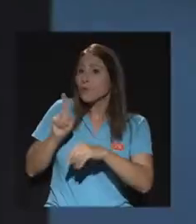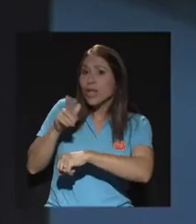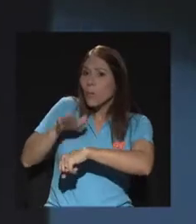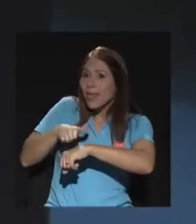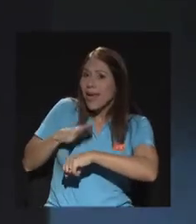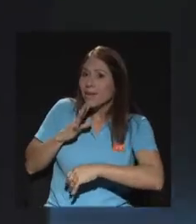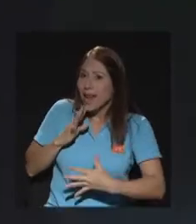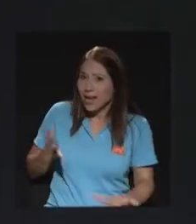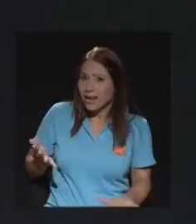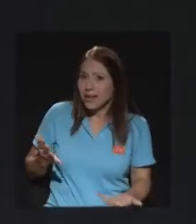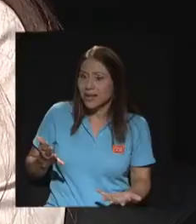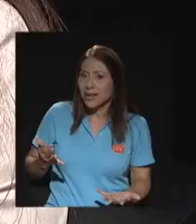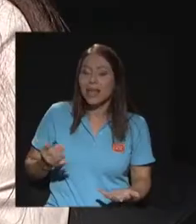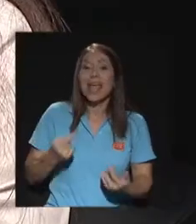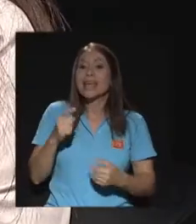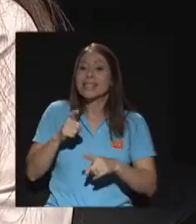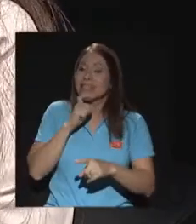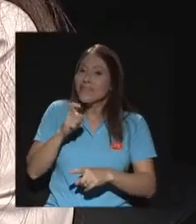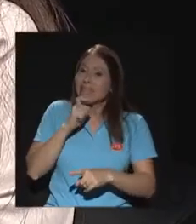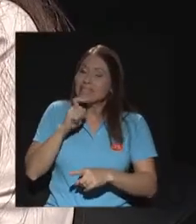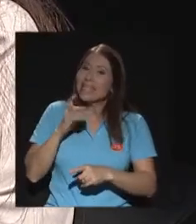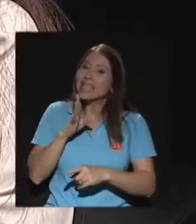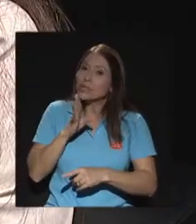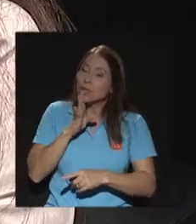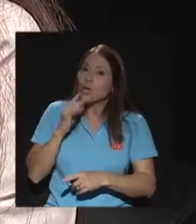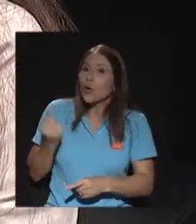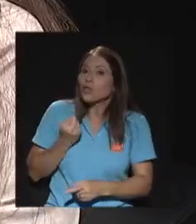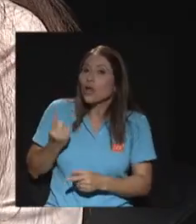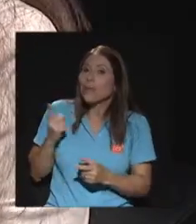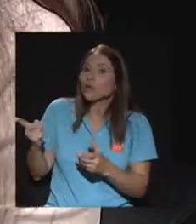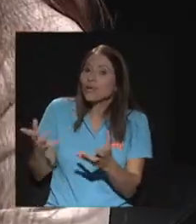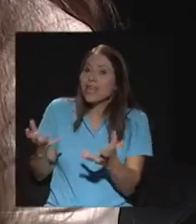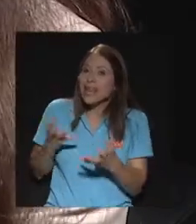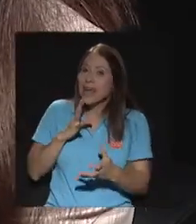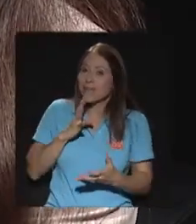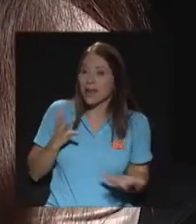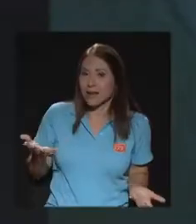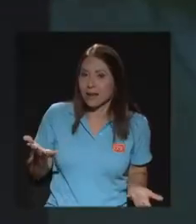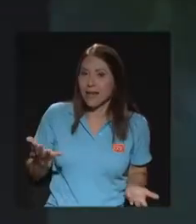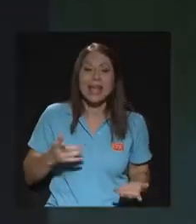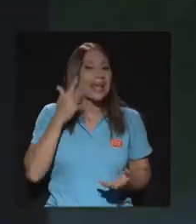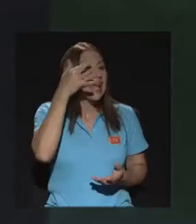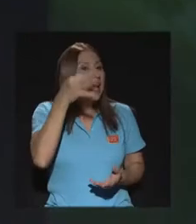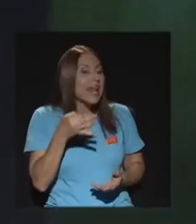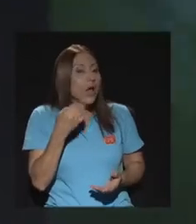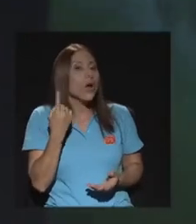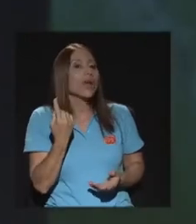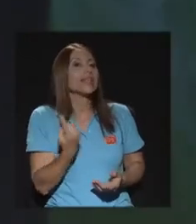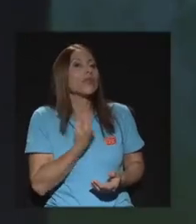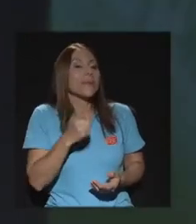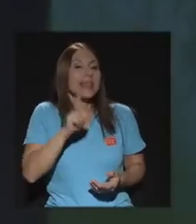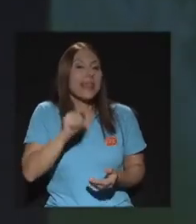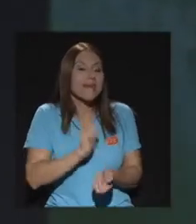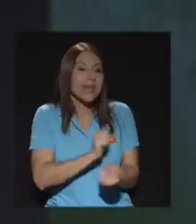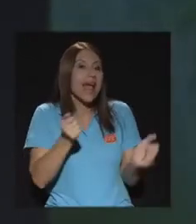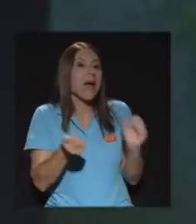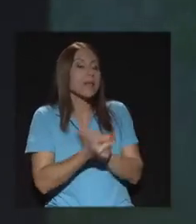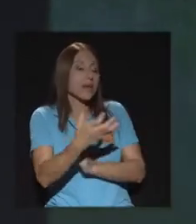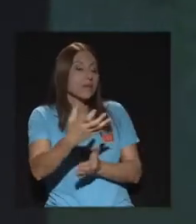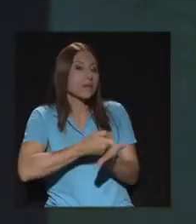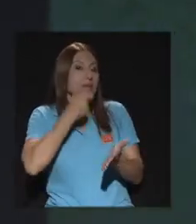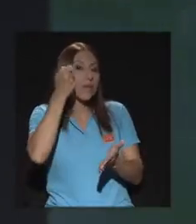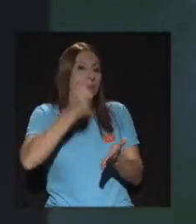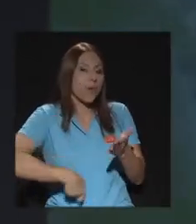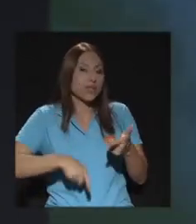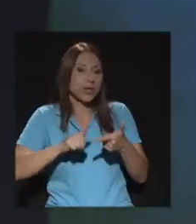MISIT. Es difícil discutir cuando solo usted quiere hablar. Que lo que hay que cambiar es nada más el impuesto y las sanciones.